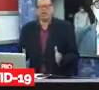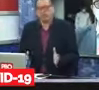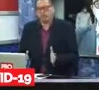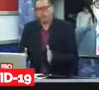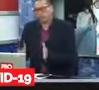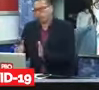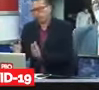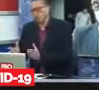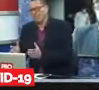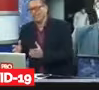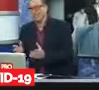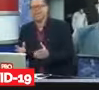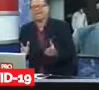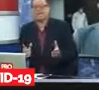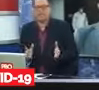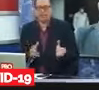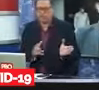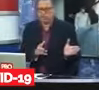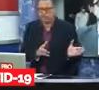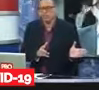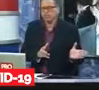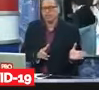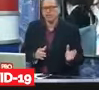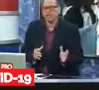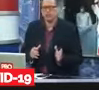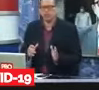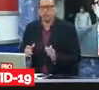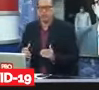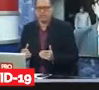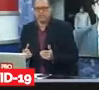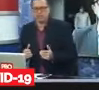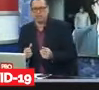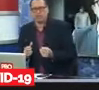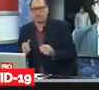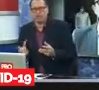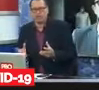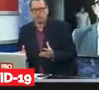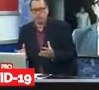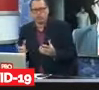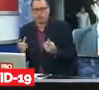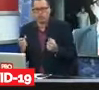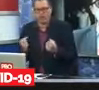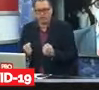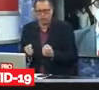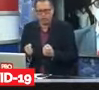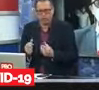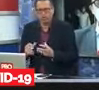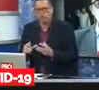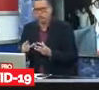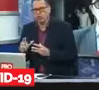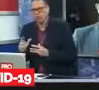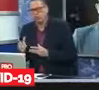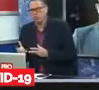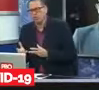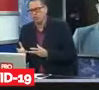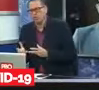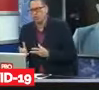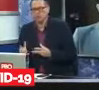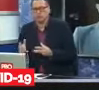y digo ancho porque tenemos costa, sierra y selva, ustedes no tienen los inconvenientes geográficos ni topográficos.